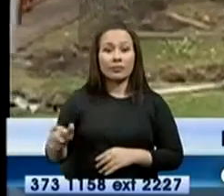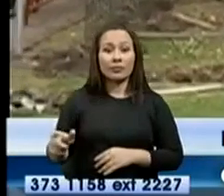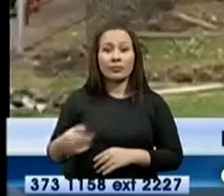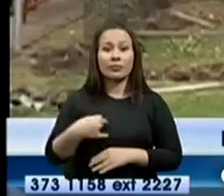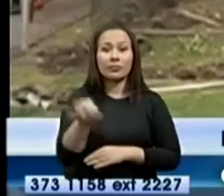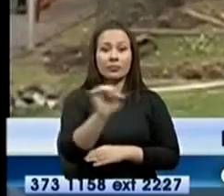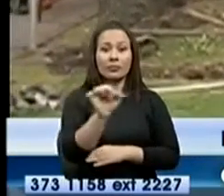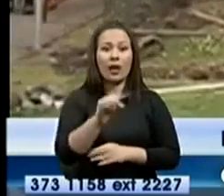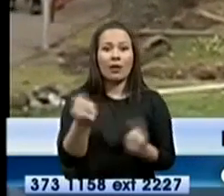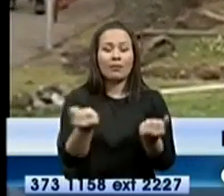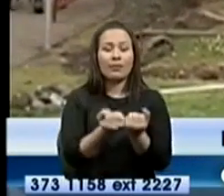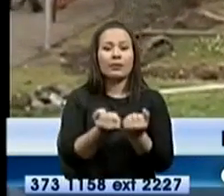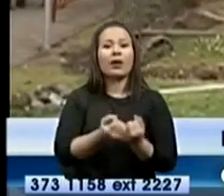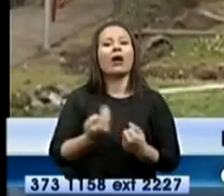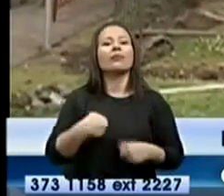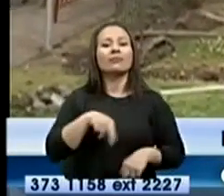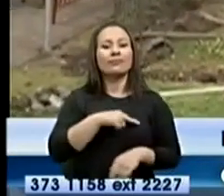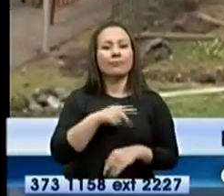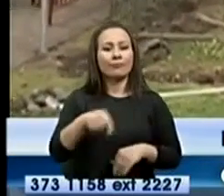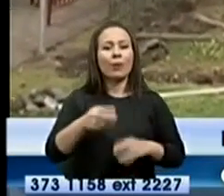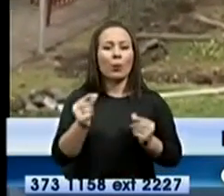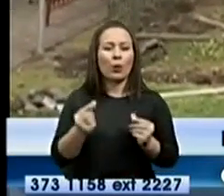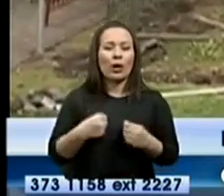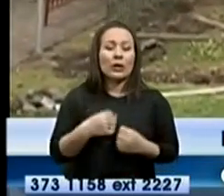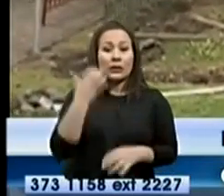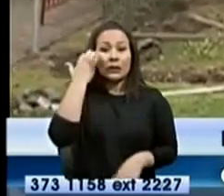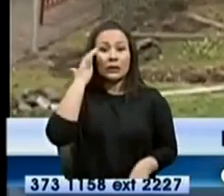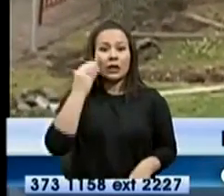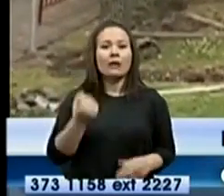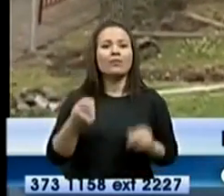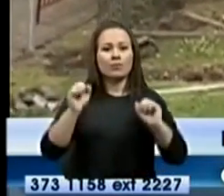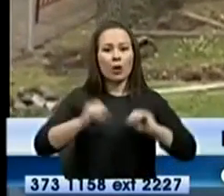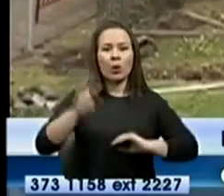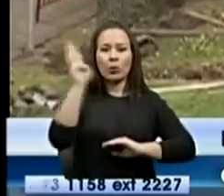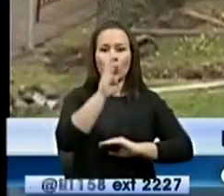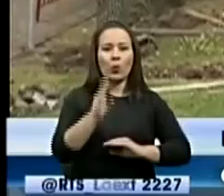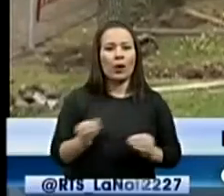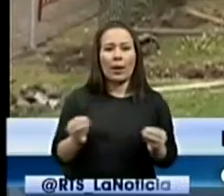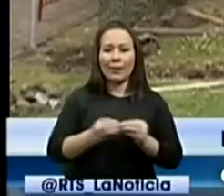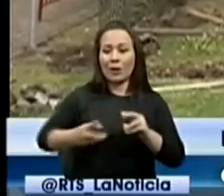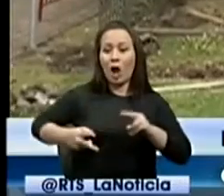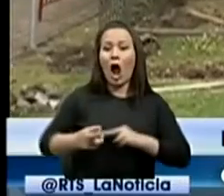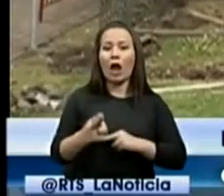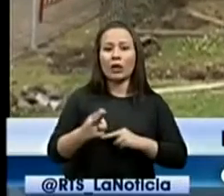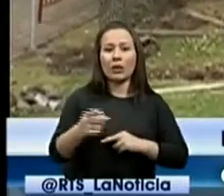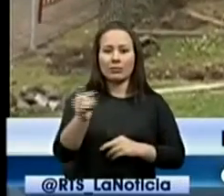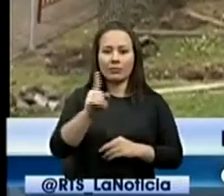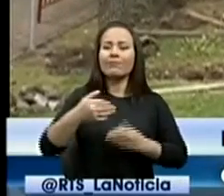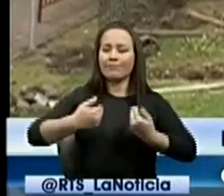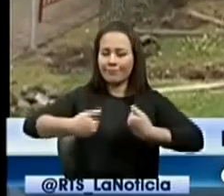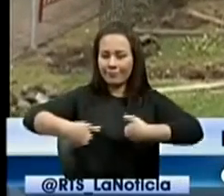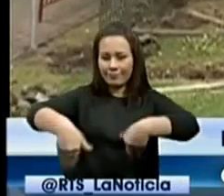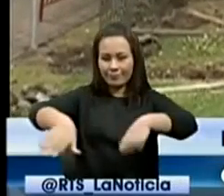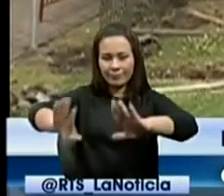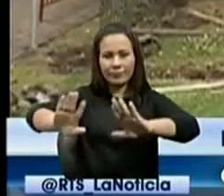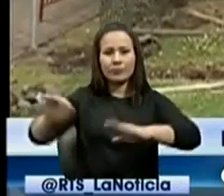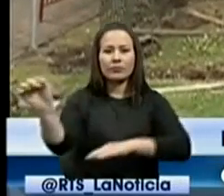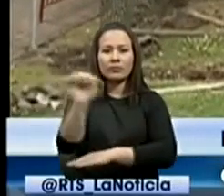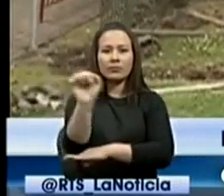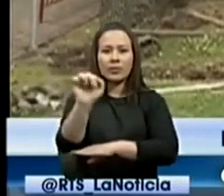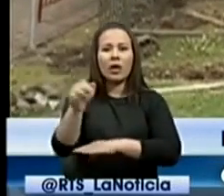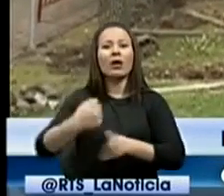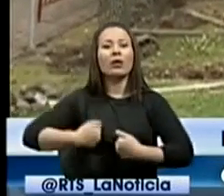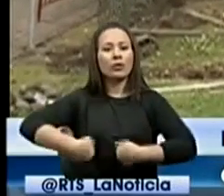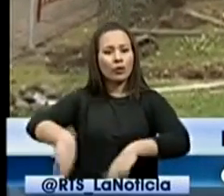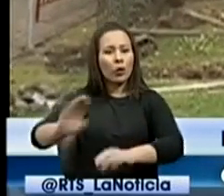digamos, el tráfico que pasa por la Amazonas, que es muy intenso, nunca tenga una interrupción a lo largo de toda la